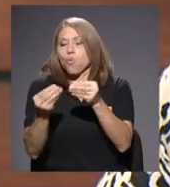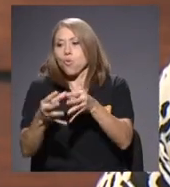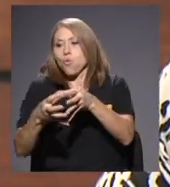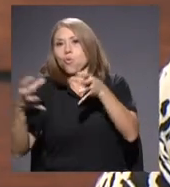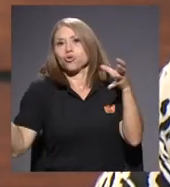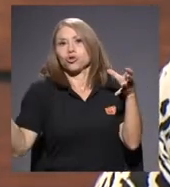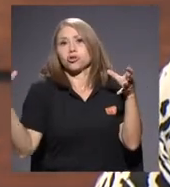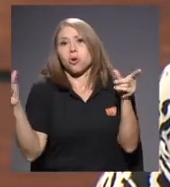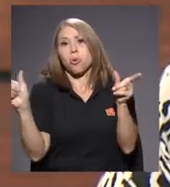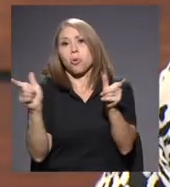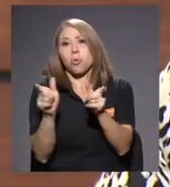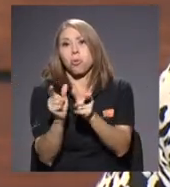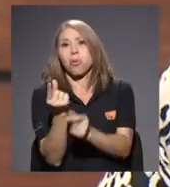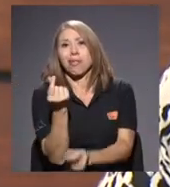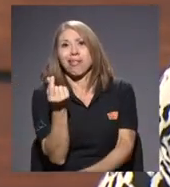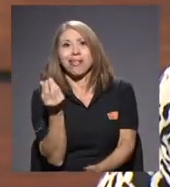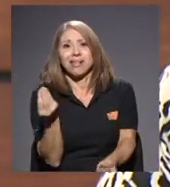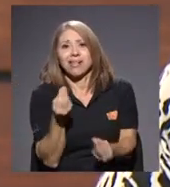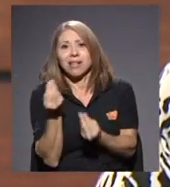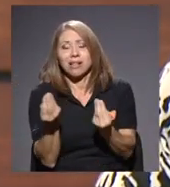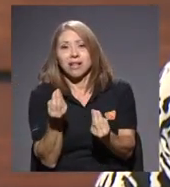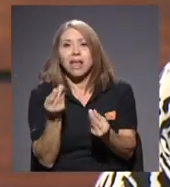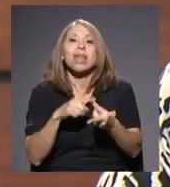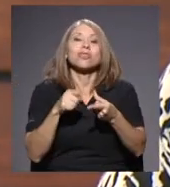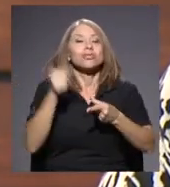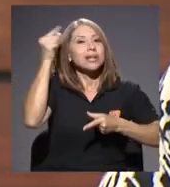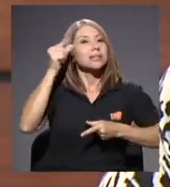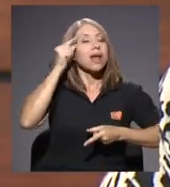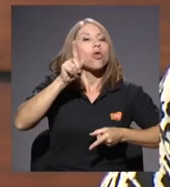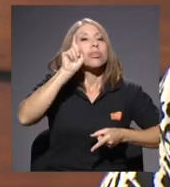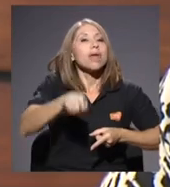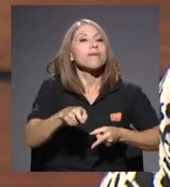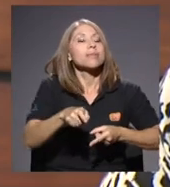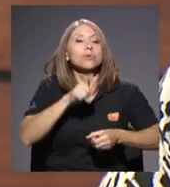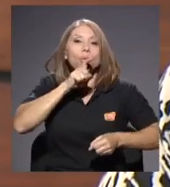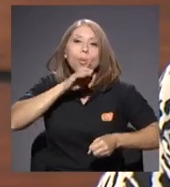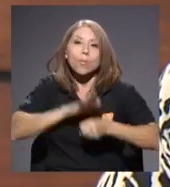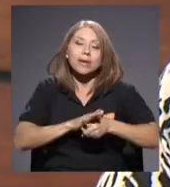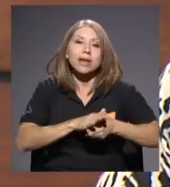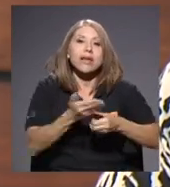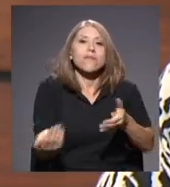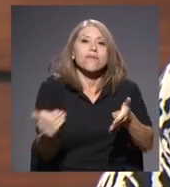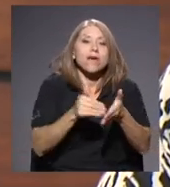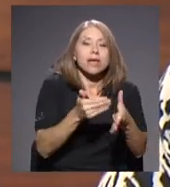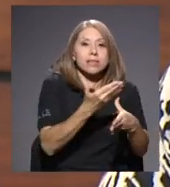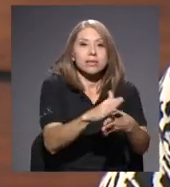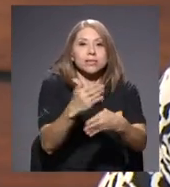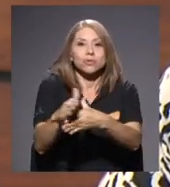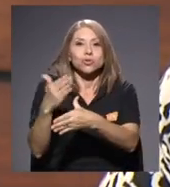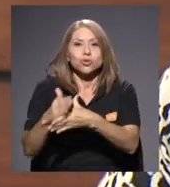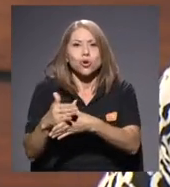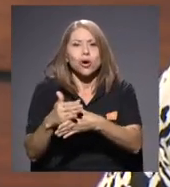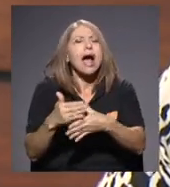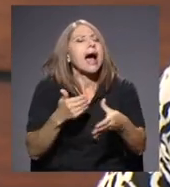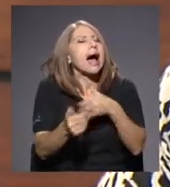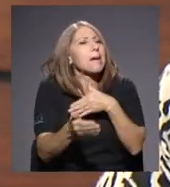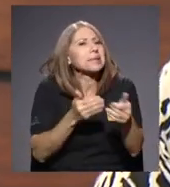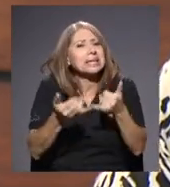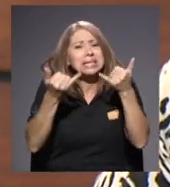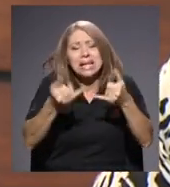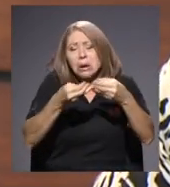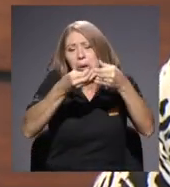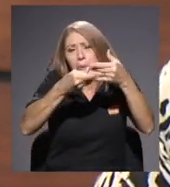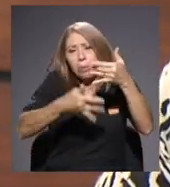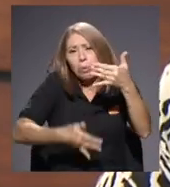Estado tiene un rol que tiene que cumplir de redistribución, ¿verdad? A pesar de la enorme cantidad de programas sociales que se están haciendo en este país